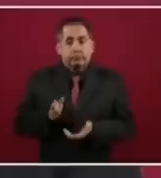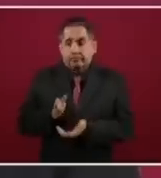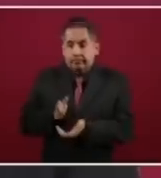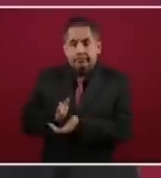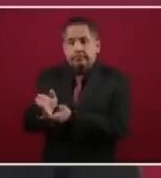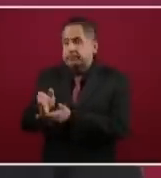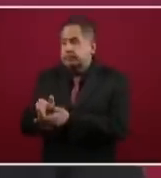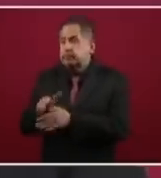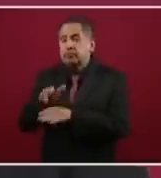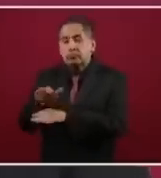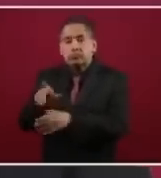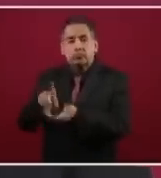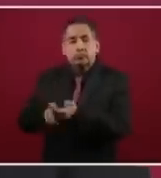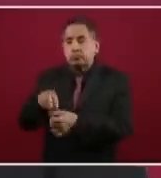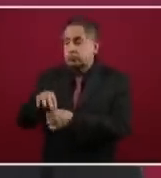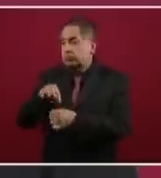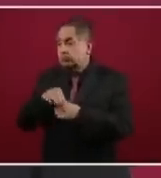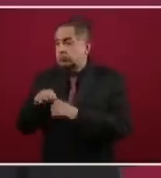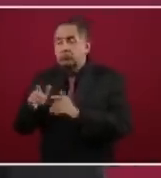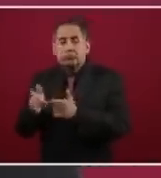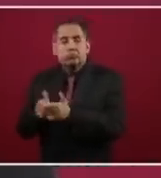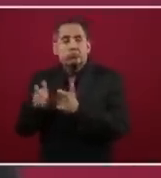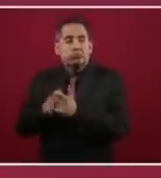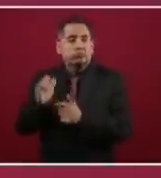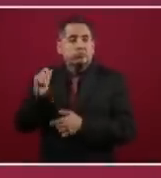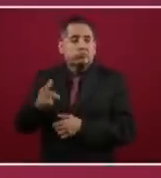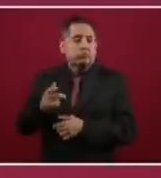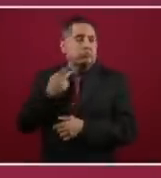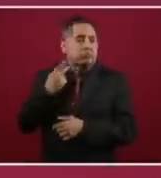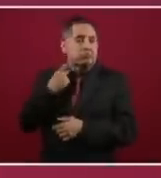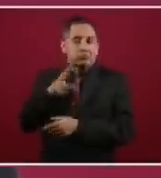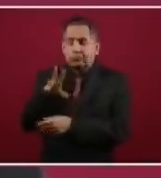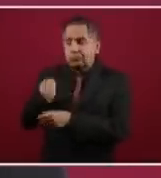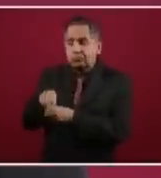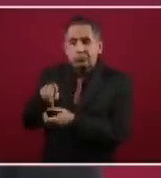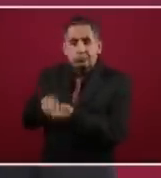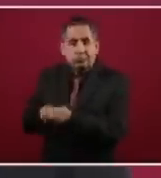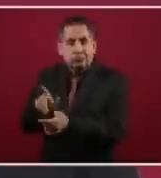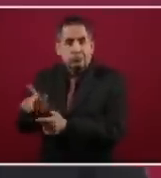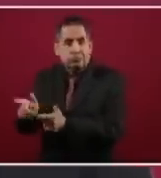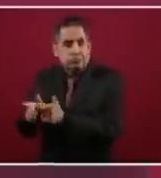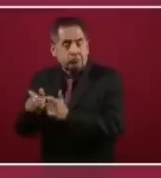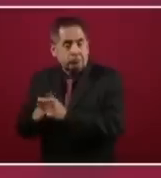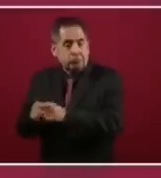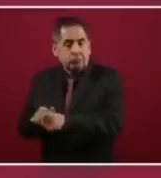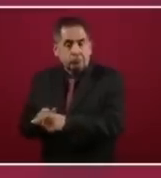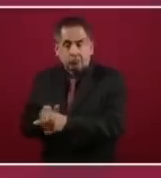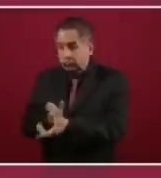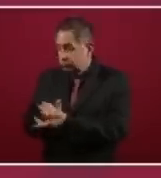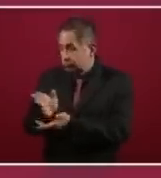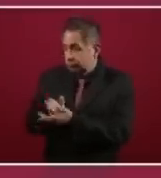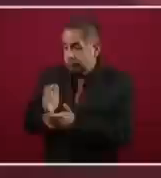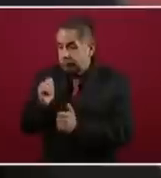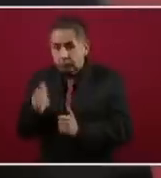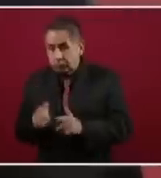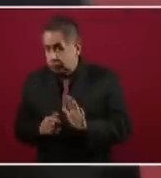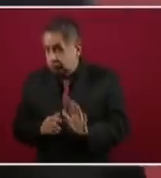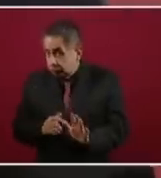intervenga en los procesos internos de los partidos y en particular